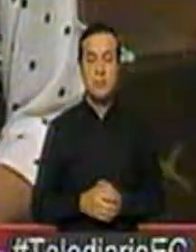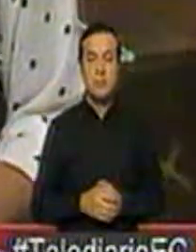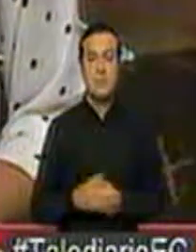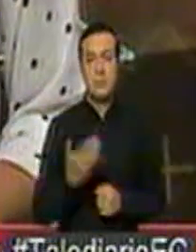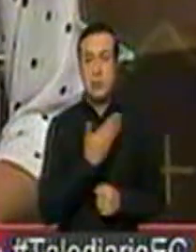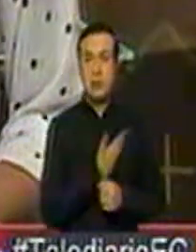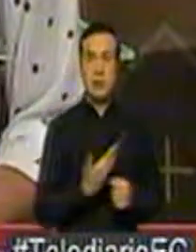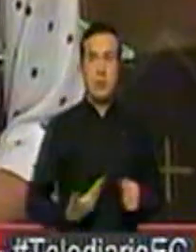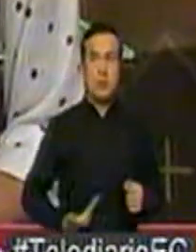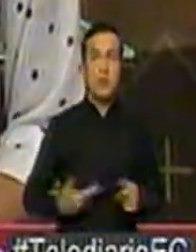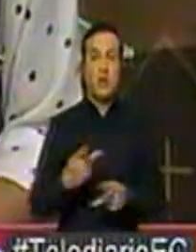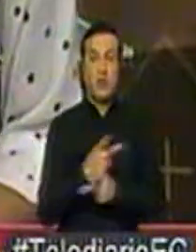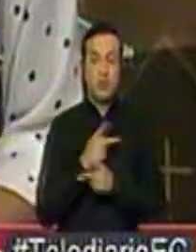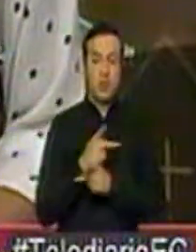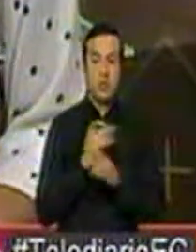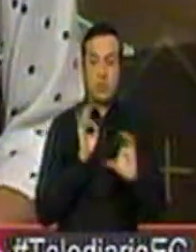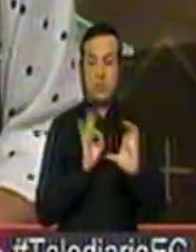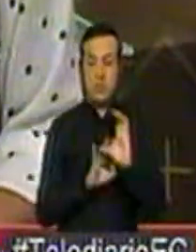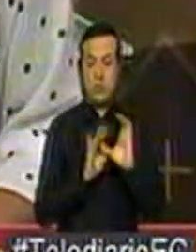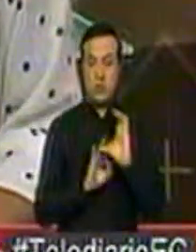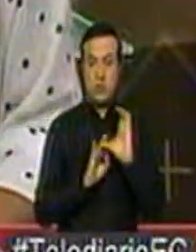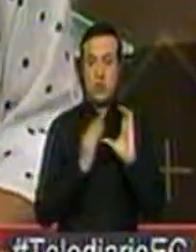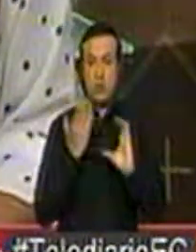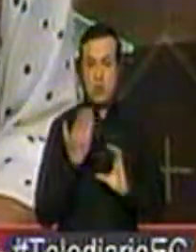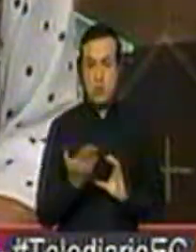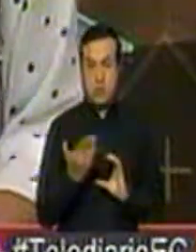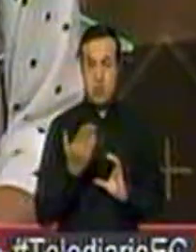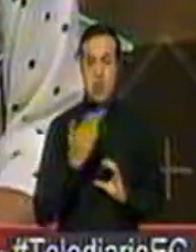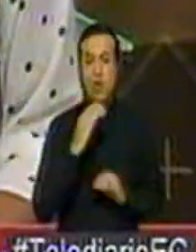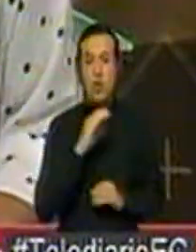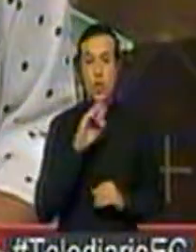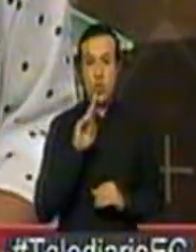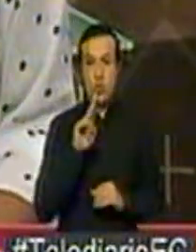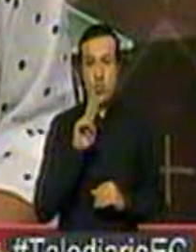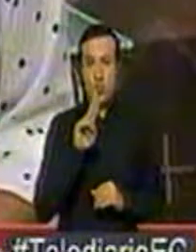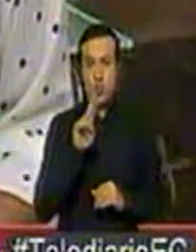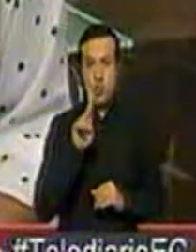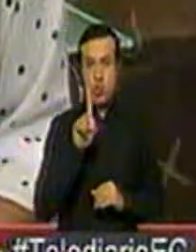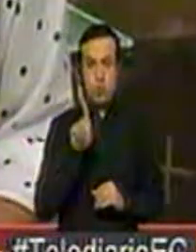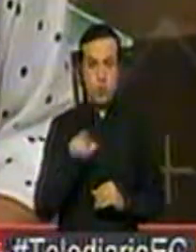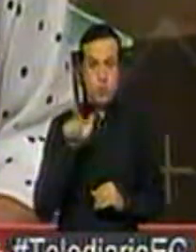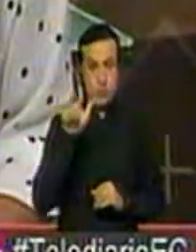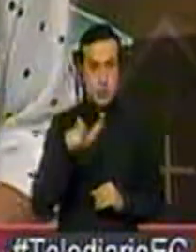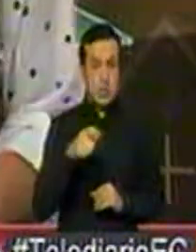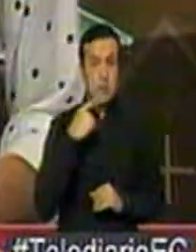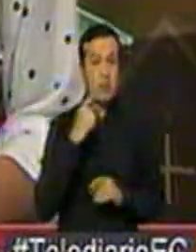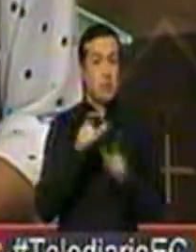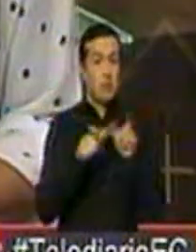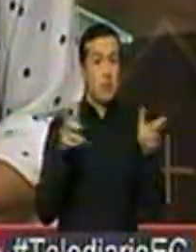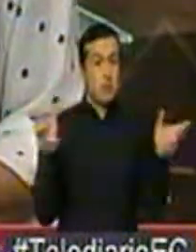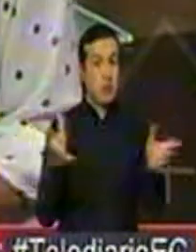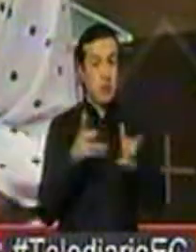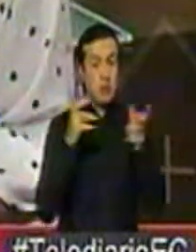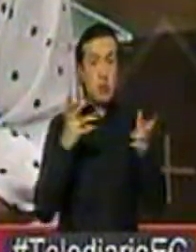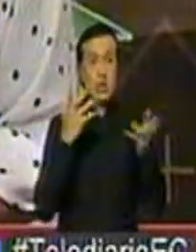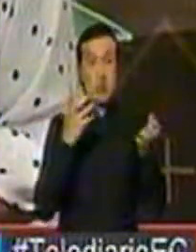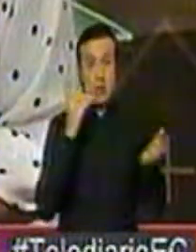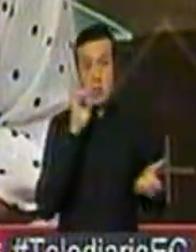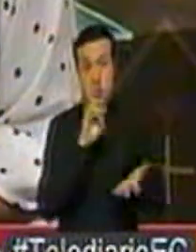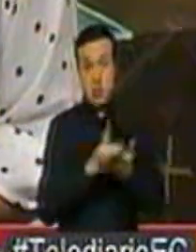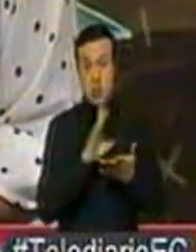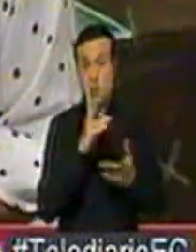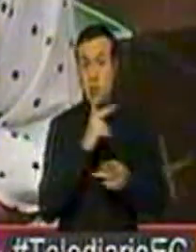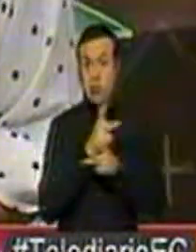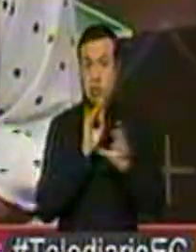El presidente del Consejo de Participación Ciudadana y Control Social, Cristian Cruz, pidió a los actores que impulsan la eliminación del